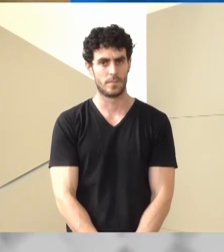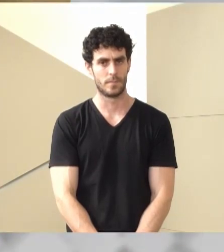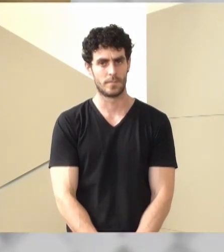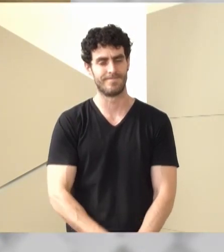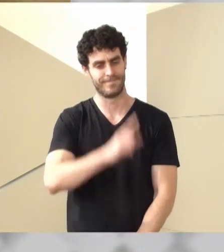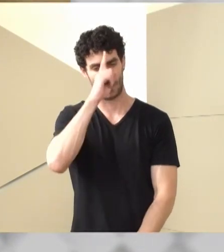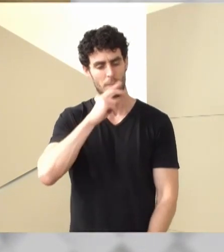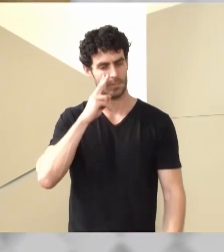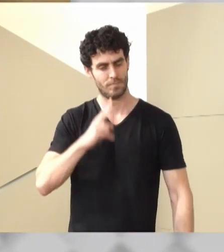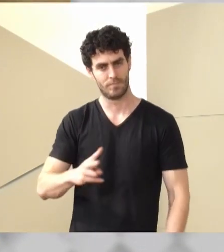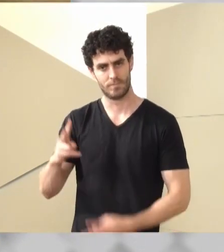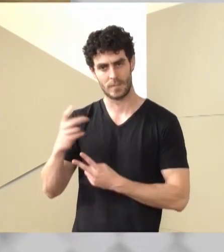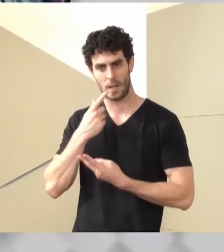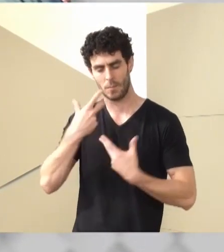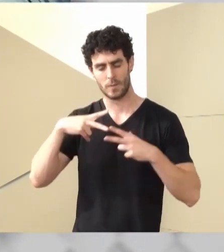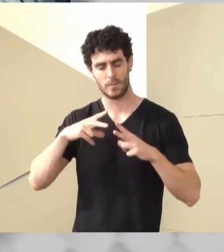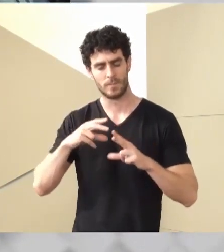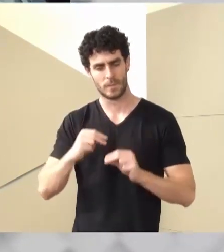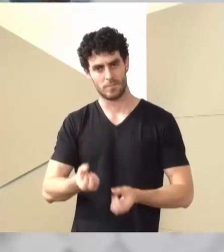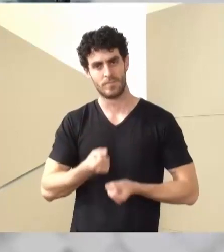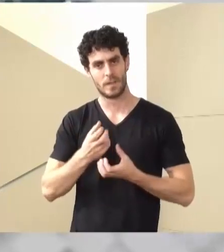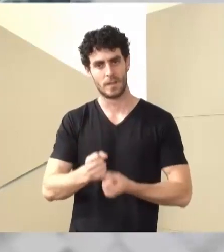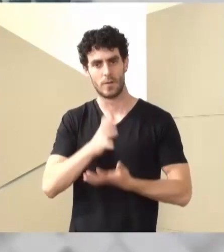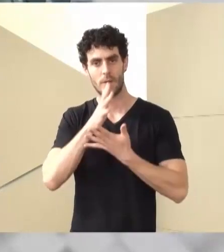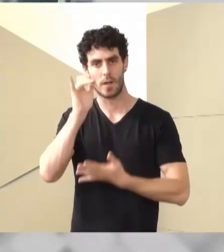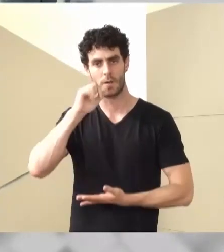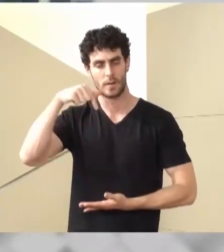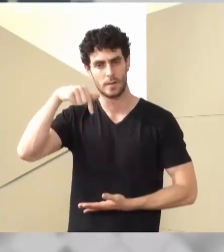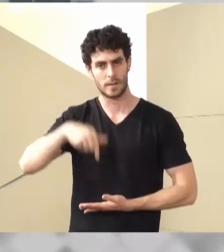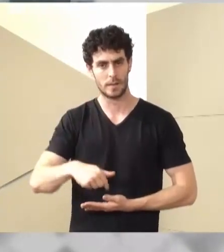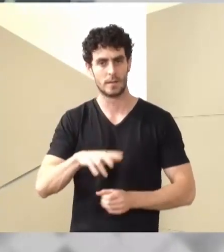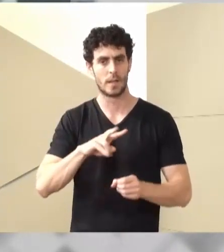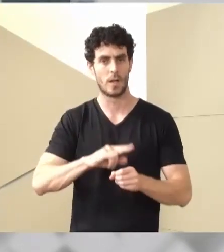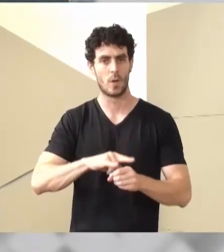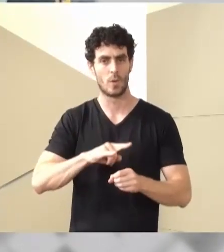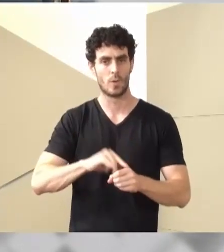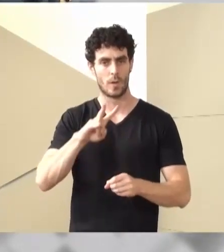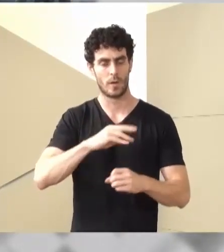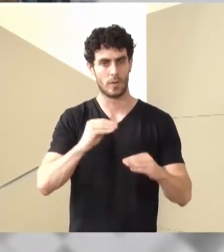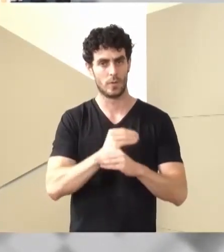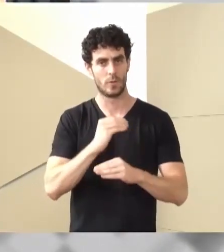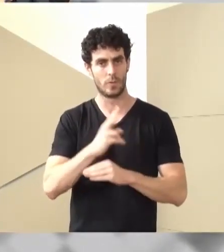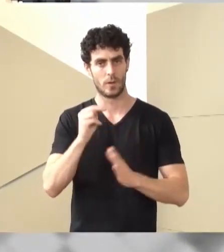Pues con estas imágenes ponemos hoy punto final al relato informativo de la actualidad riojana de este lunes 2 de